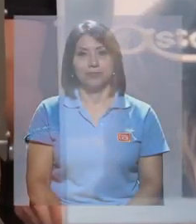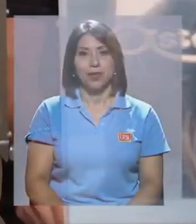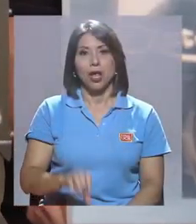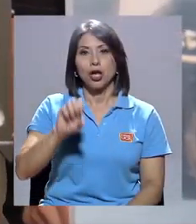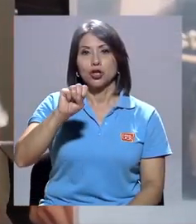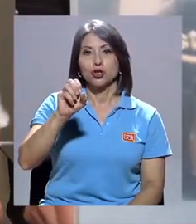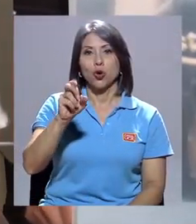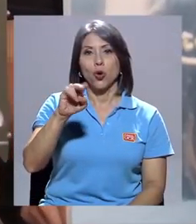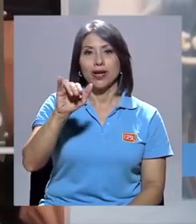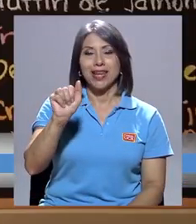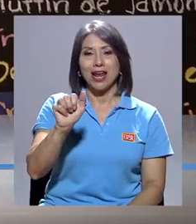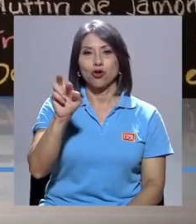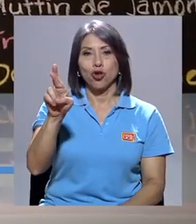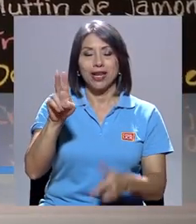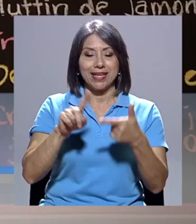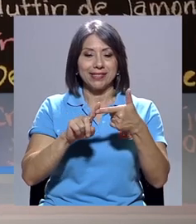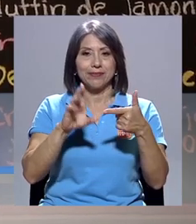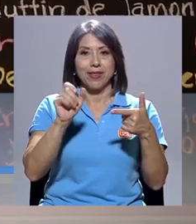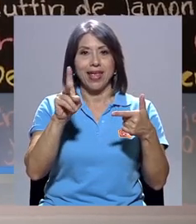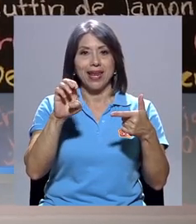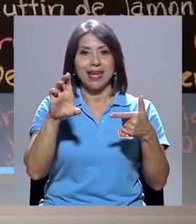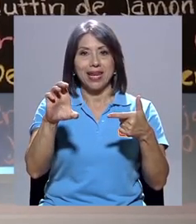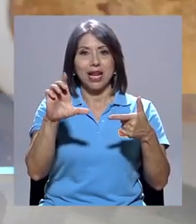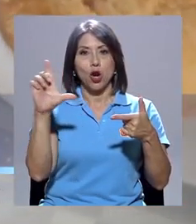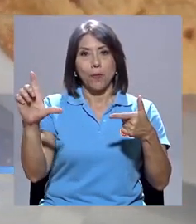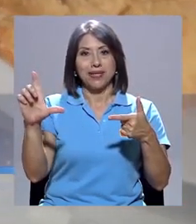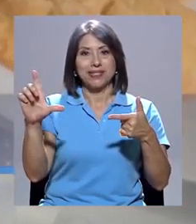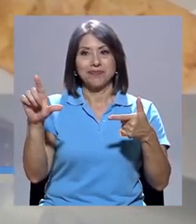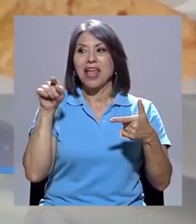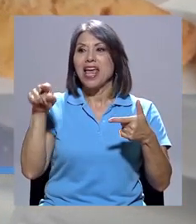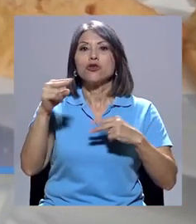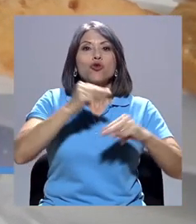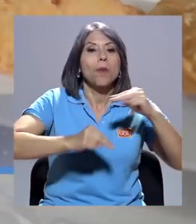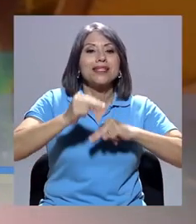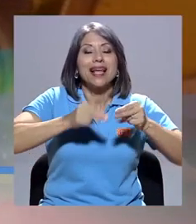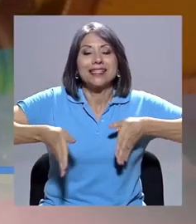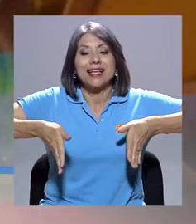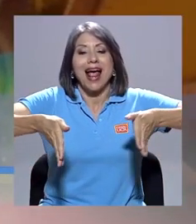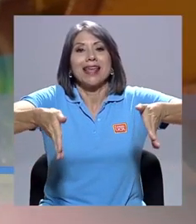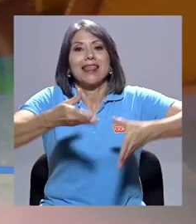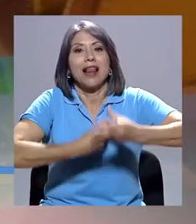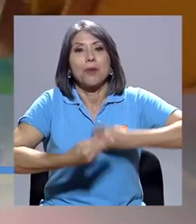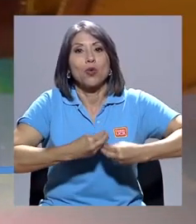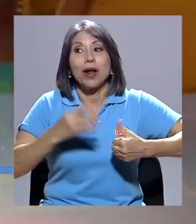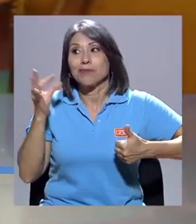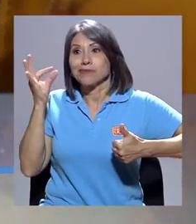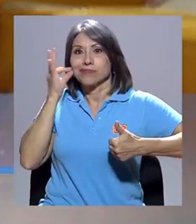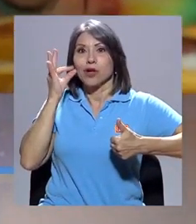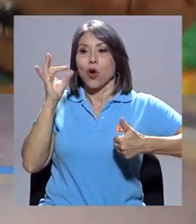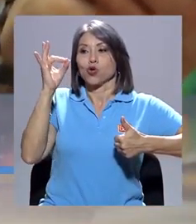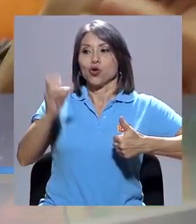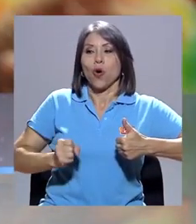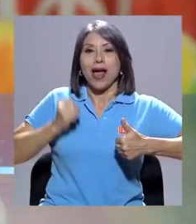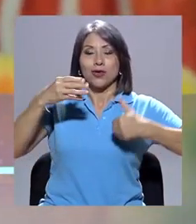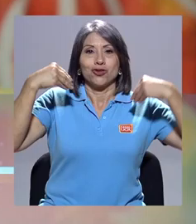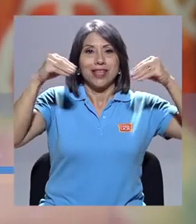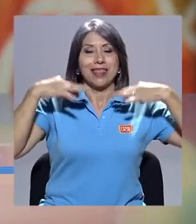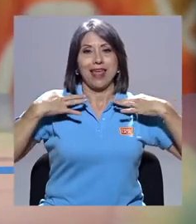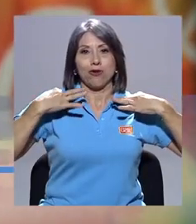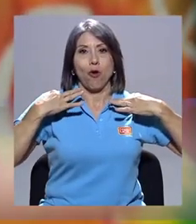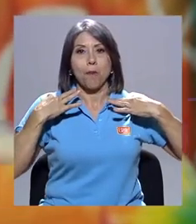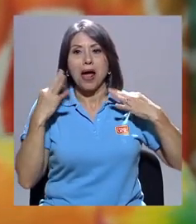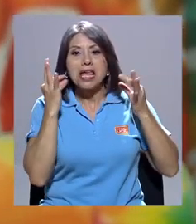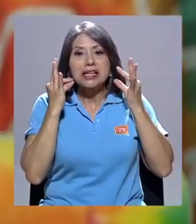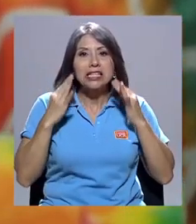Sonia Rodríguez y Eric López son comerciantes de la calle de la Amargura. Sonia ha mantenido por 8 años su particular tienda de ropa y